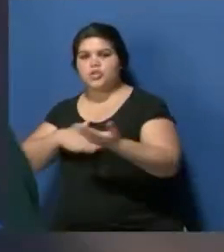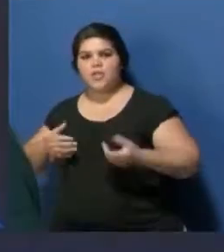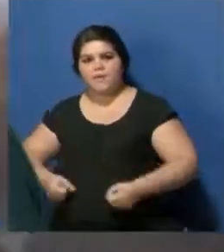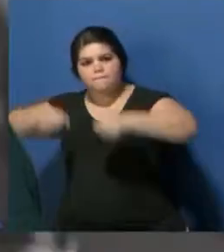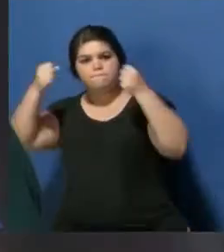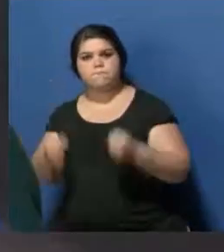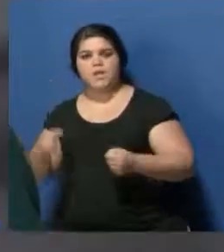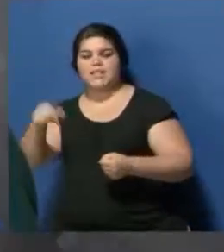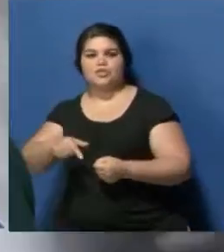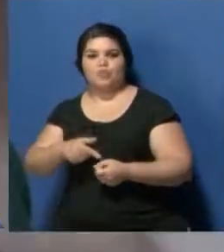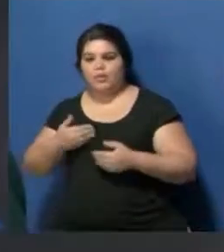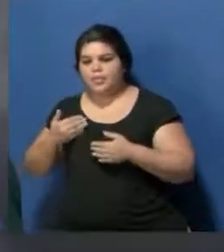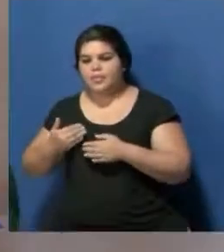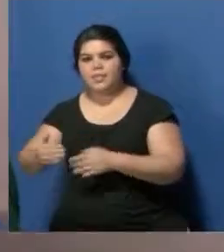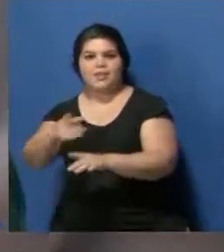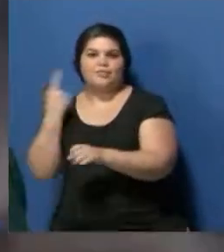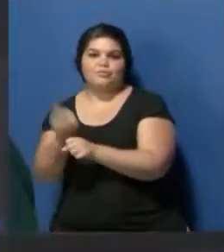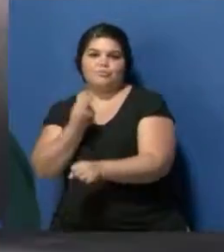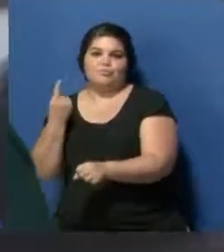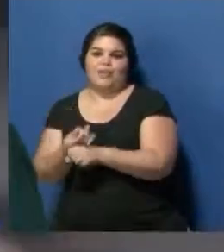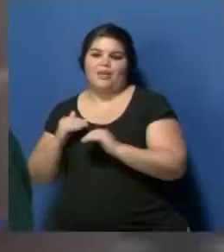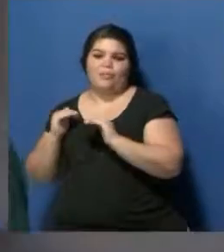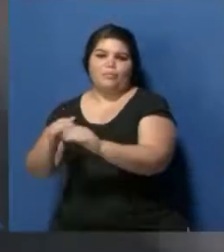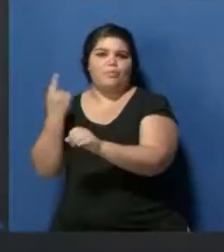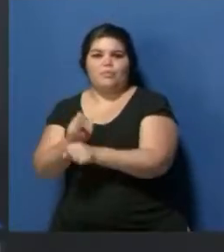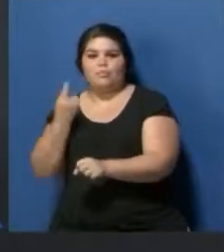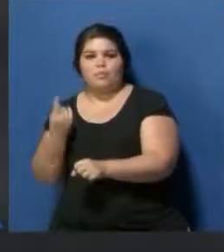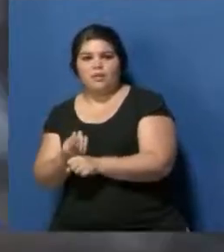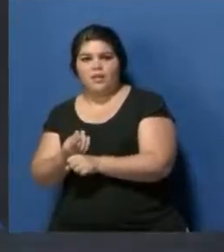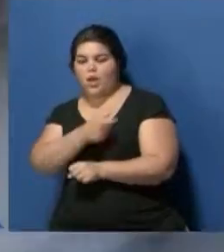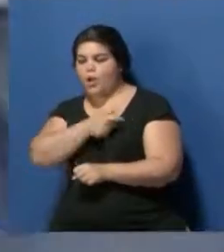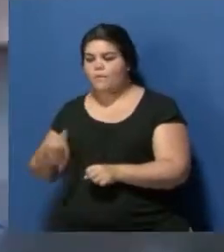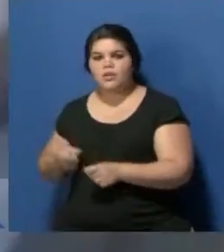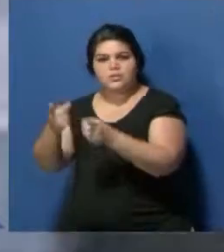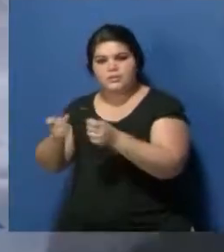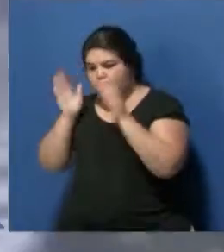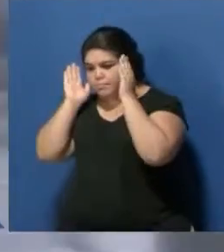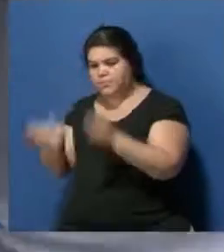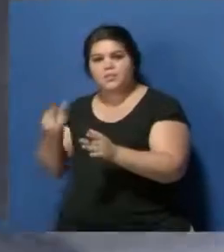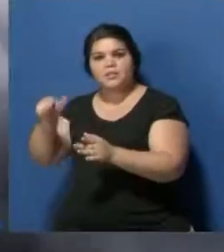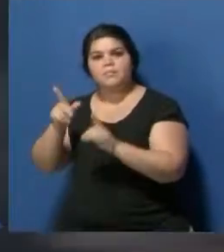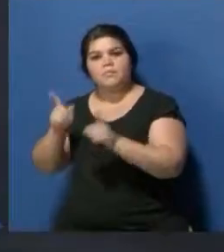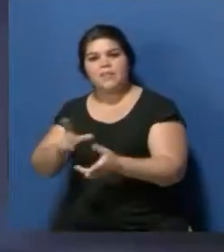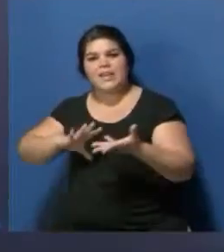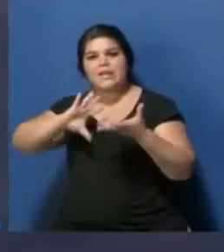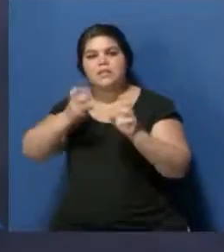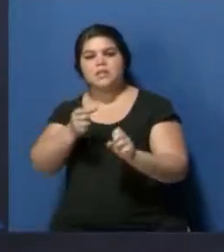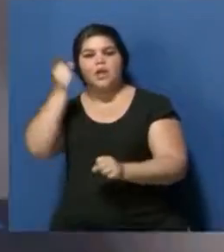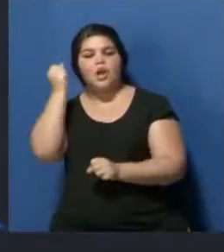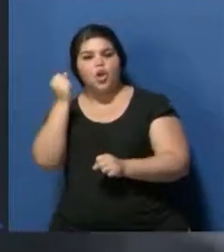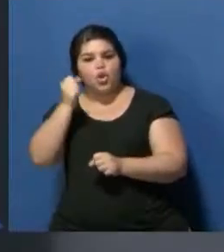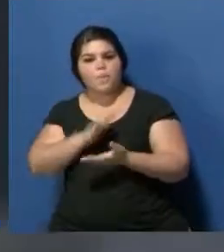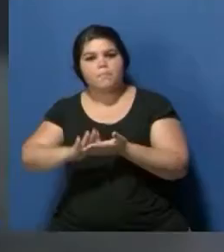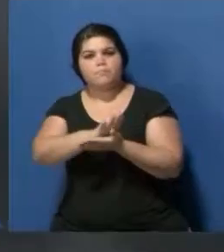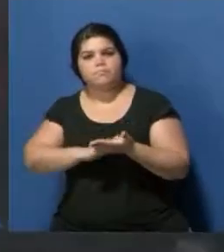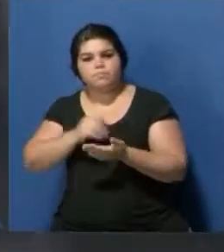imposible sostener. Cualquier gobierno debía atender algunas demandas y debía resolver una crisis económica que necesitaba de